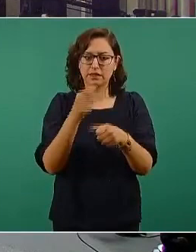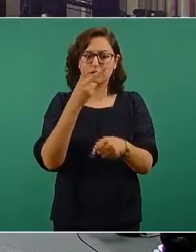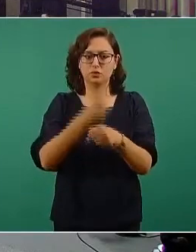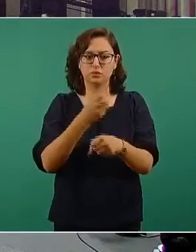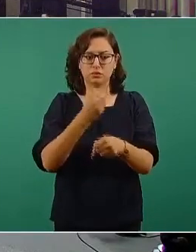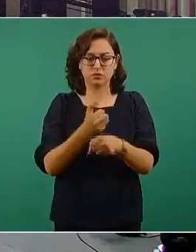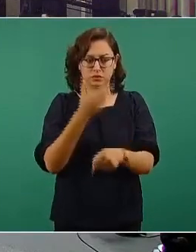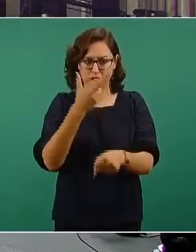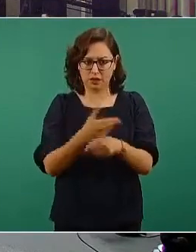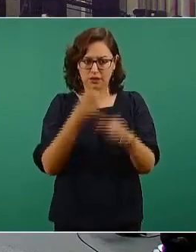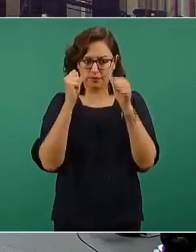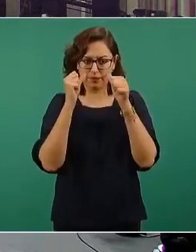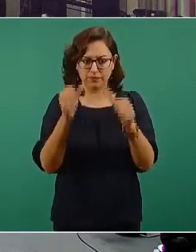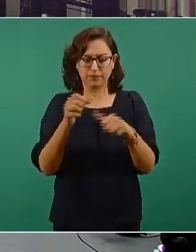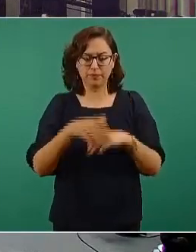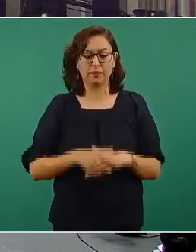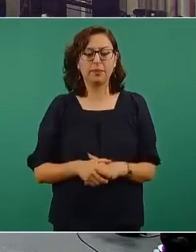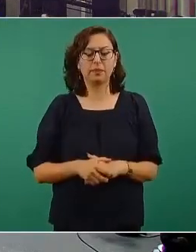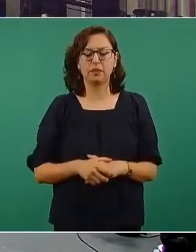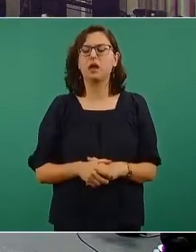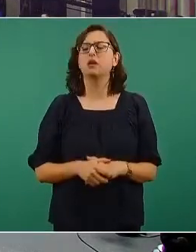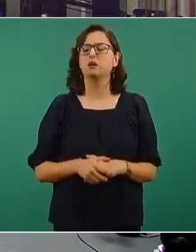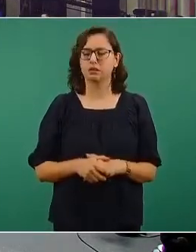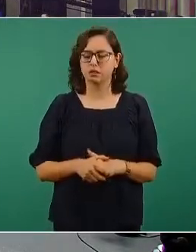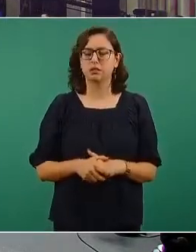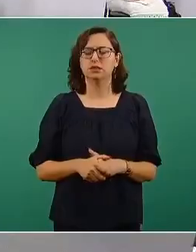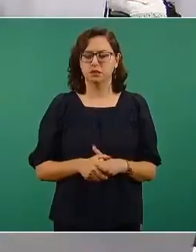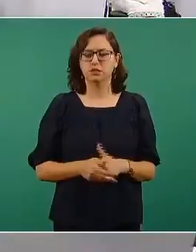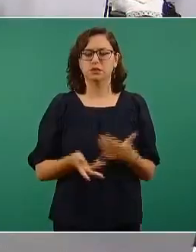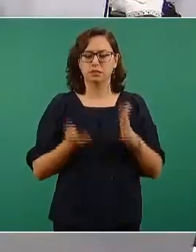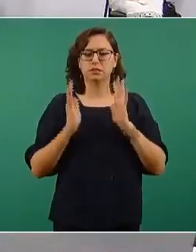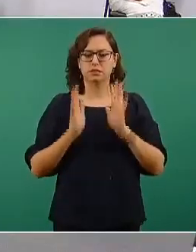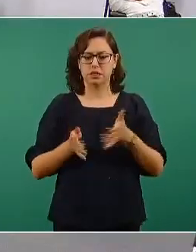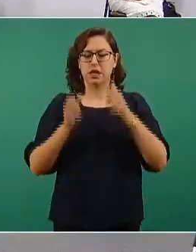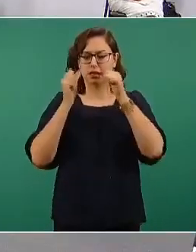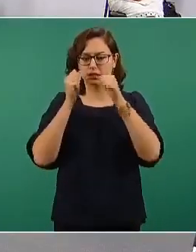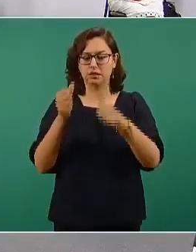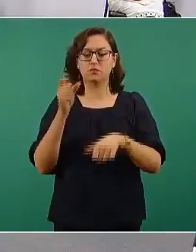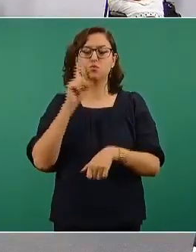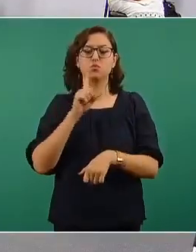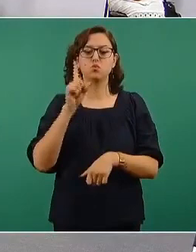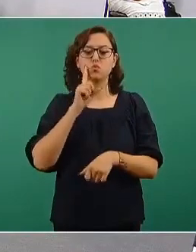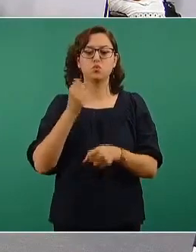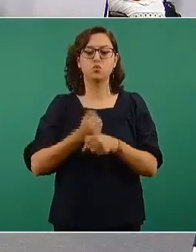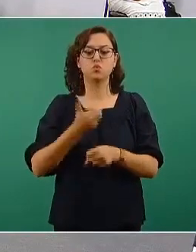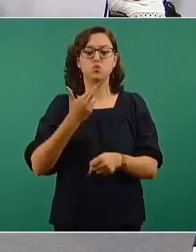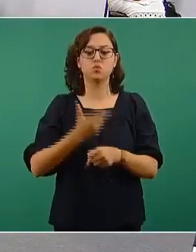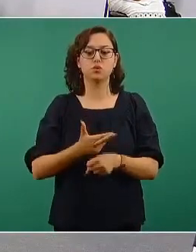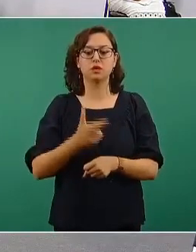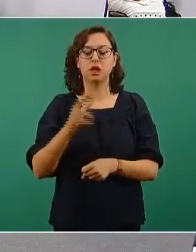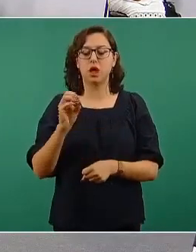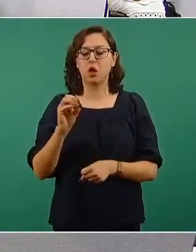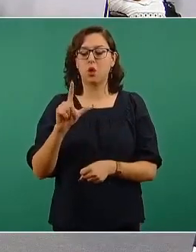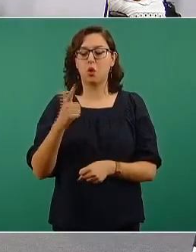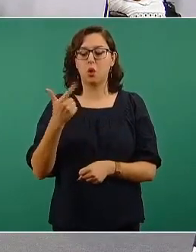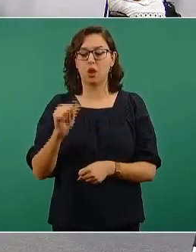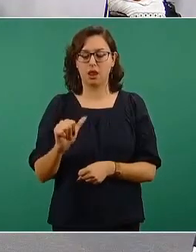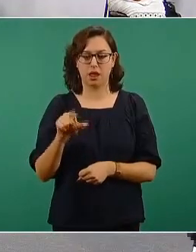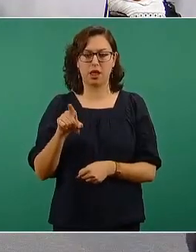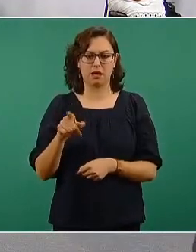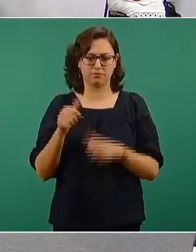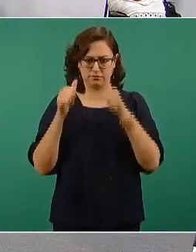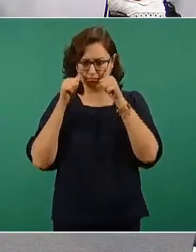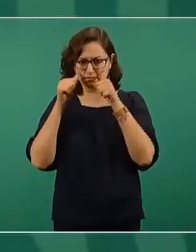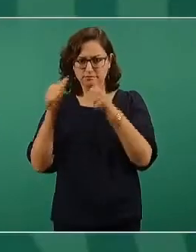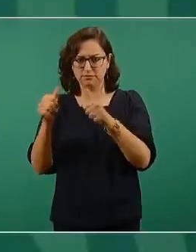La estamos atendiendo, ya la secretaria Olga Sánchez Cordero la está atendiendo y tiene